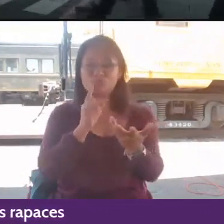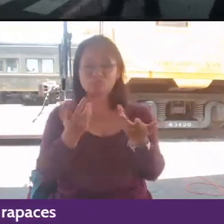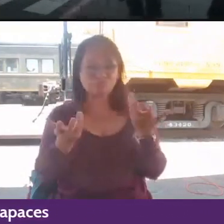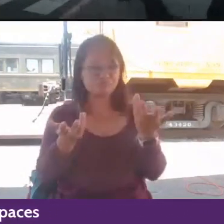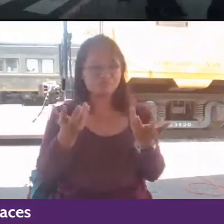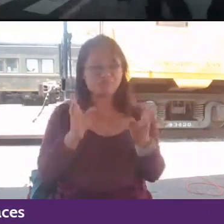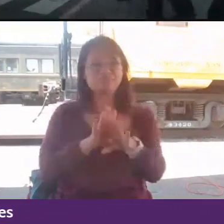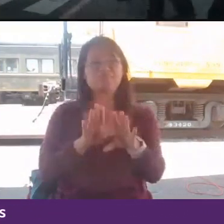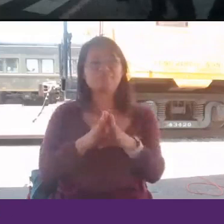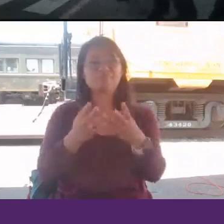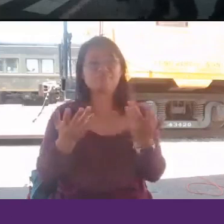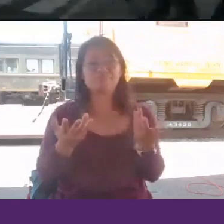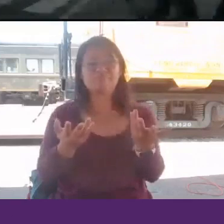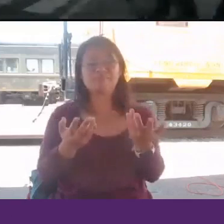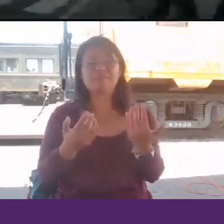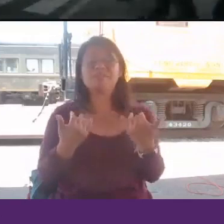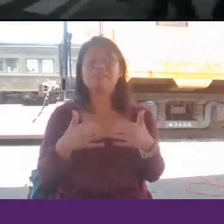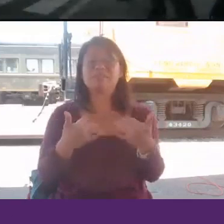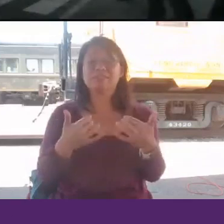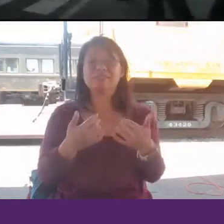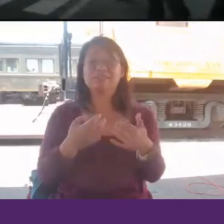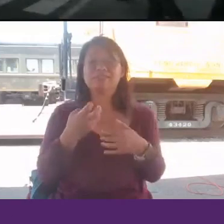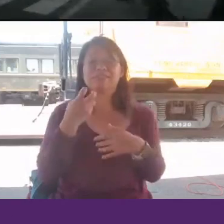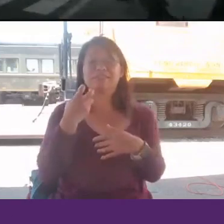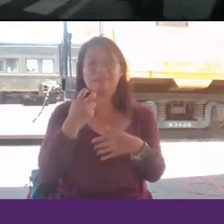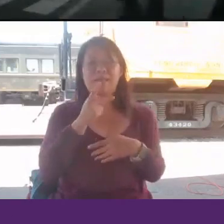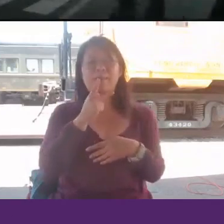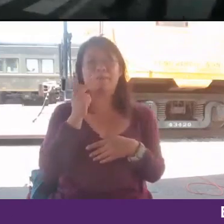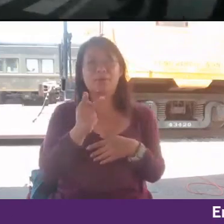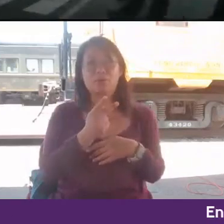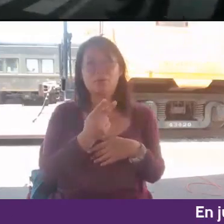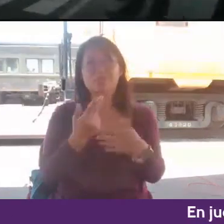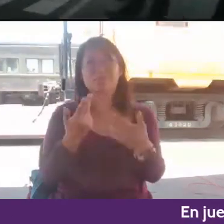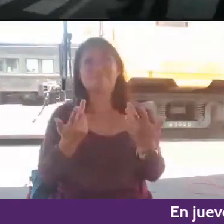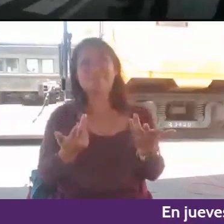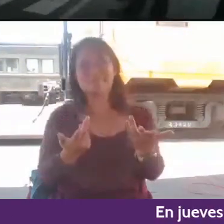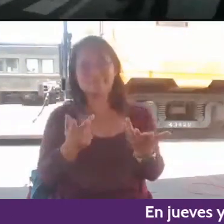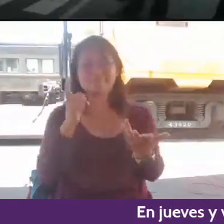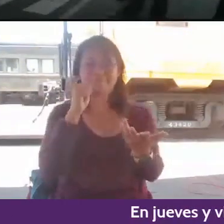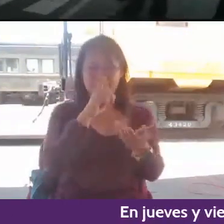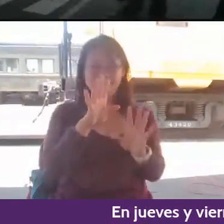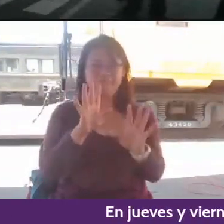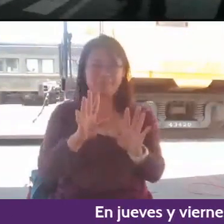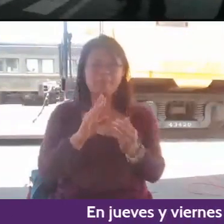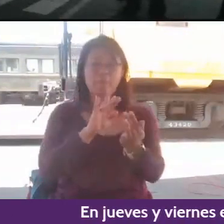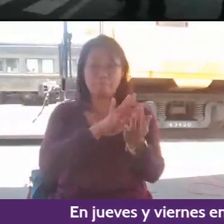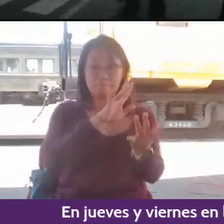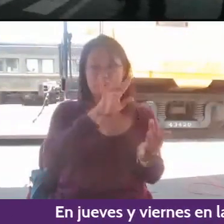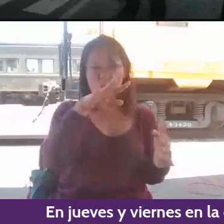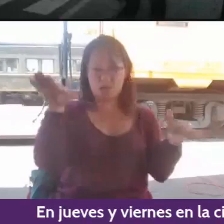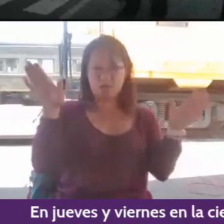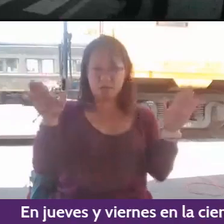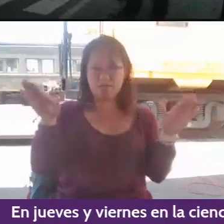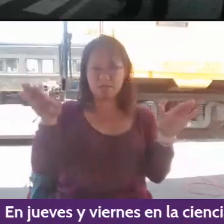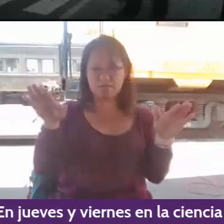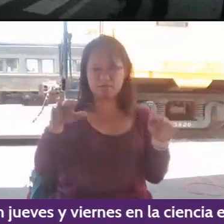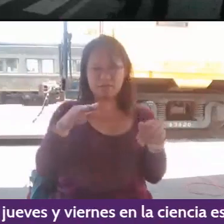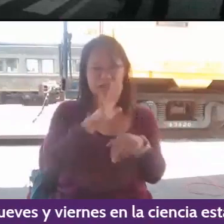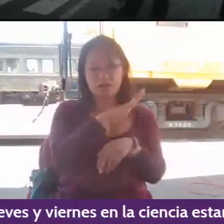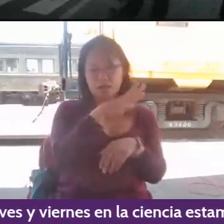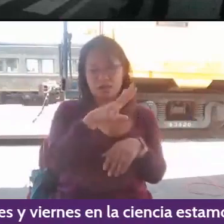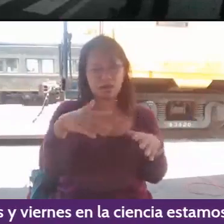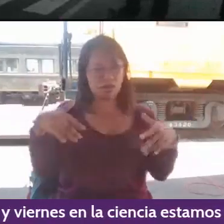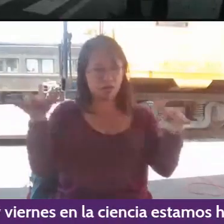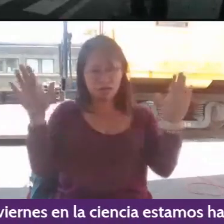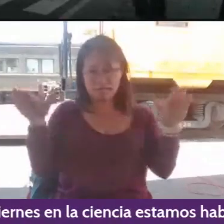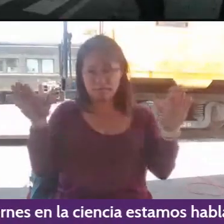macho? Uy, esa es una pregunta con truco. A ver, en la mayoría de aves, aves en general, no rapaces